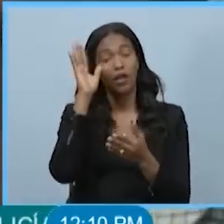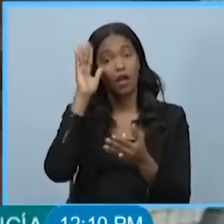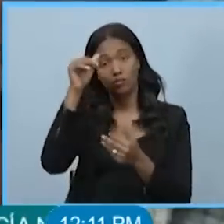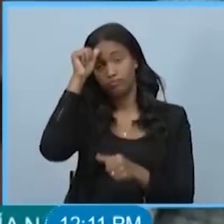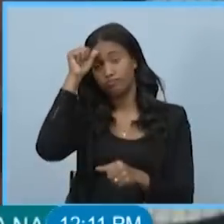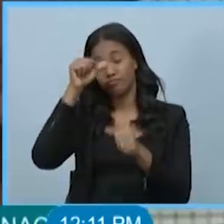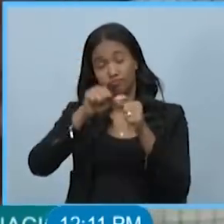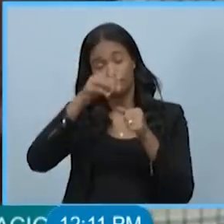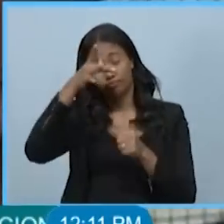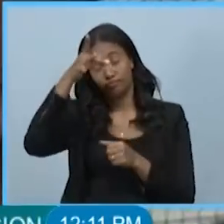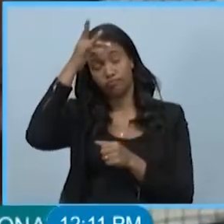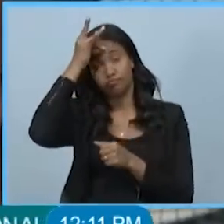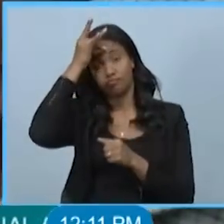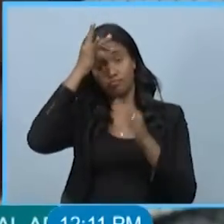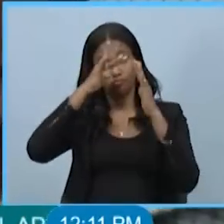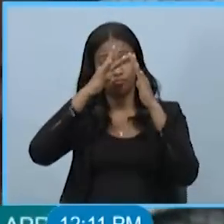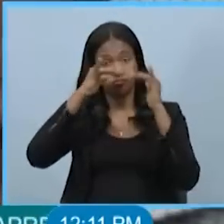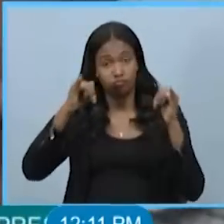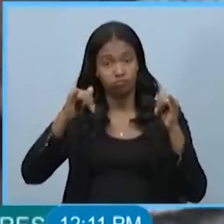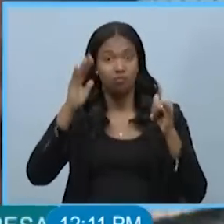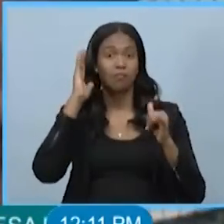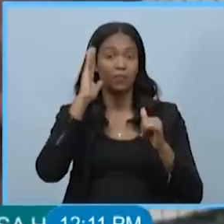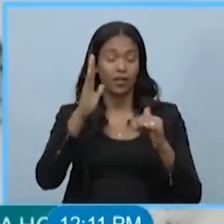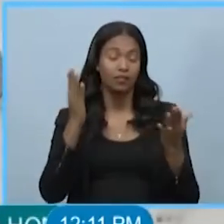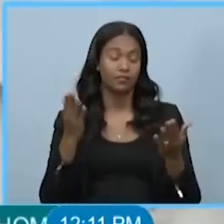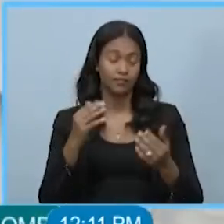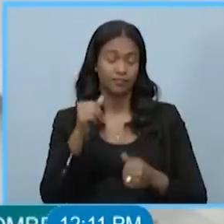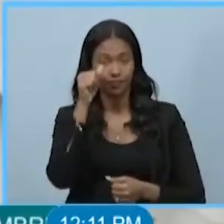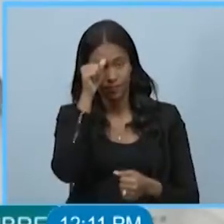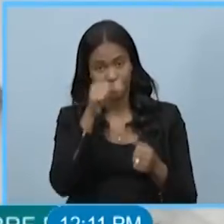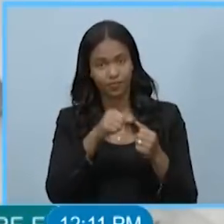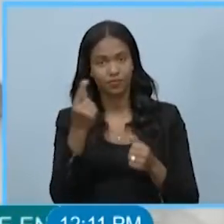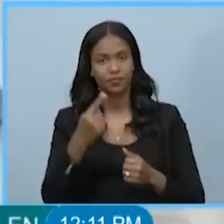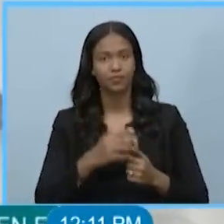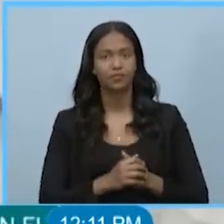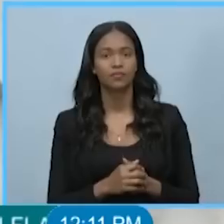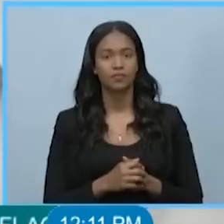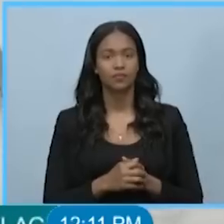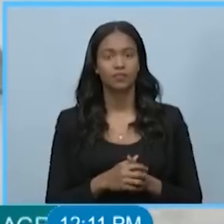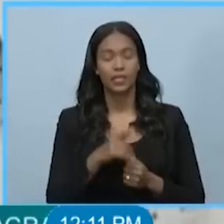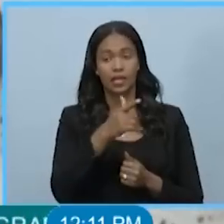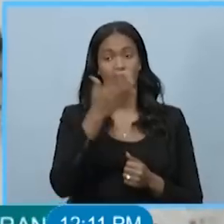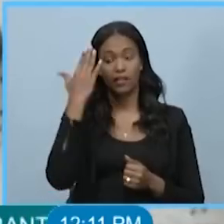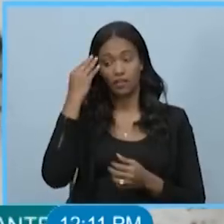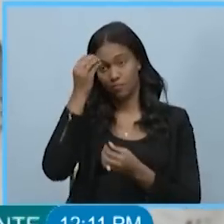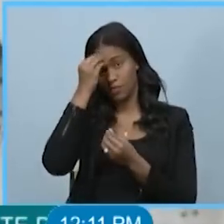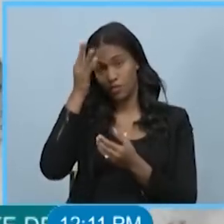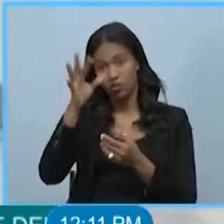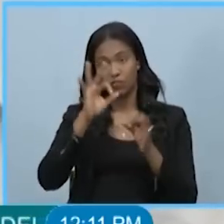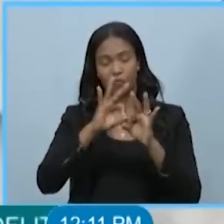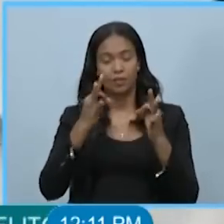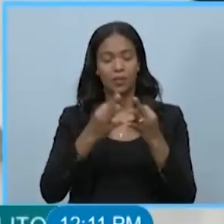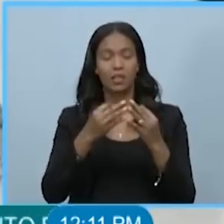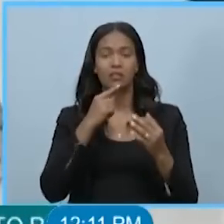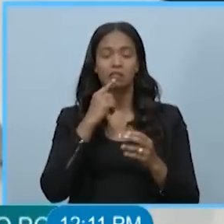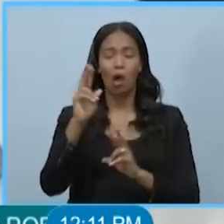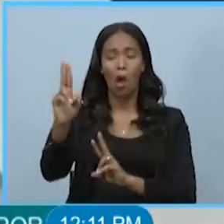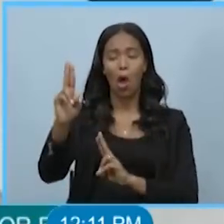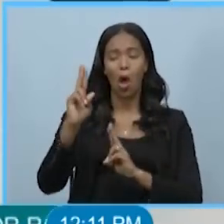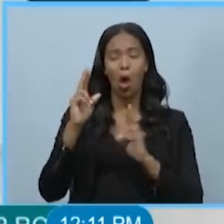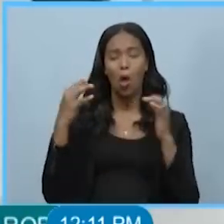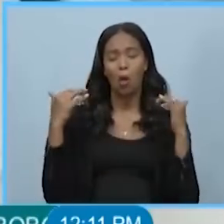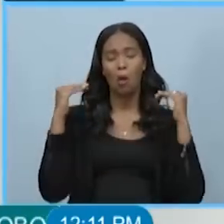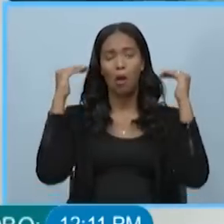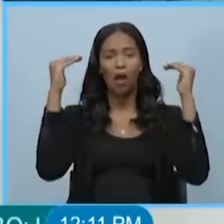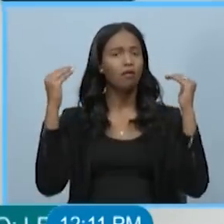de la provincia de Altagracia y de parte de la República. Que le había dicho a sus familiares de que no quería mayores honores y que lo que quería